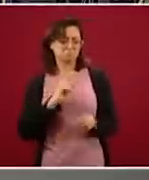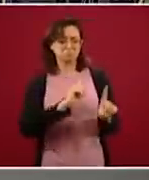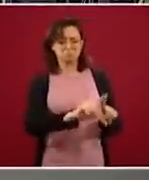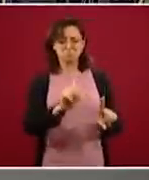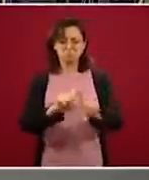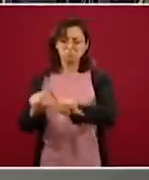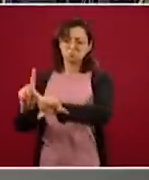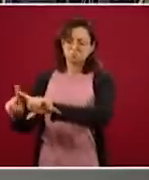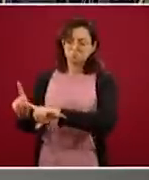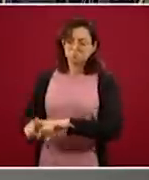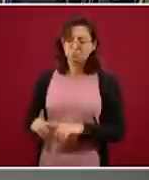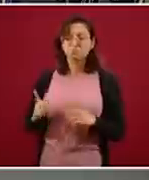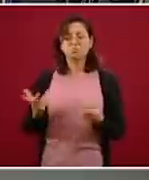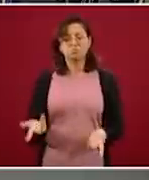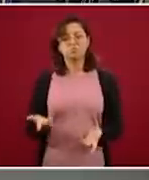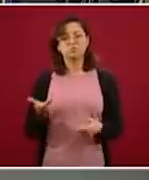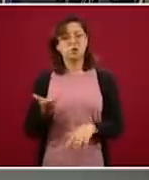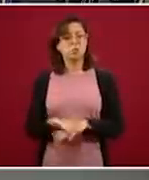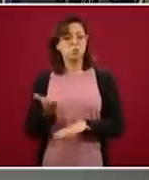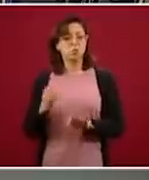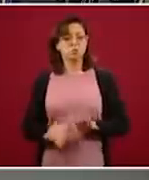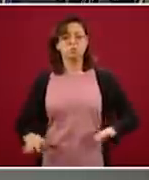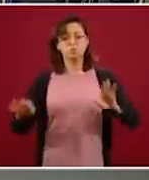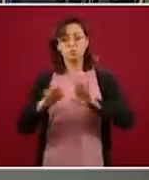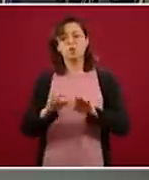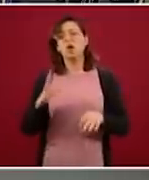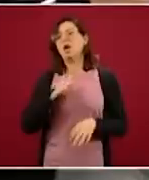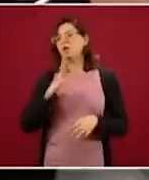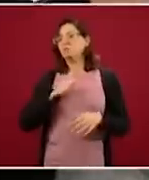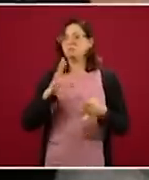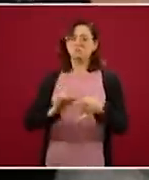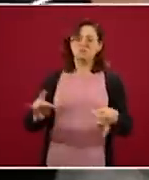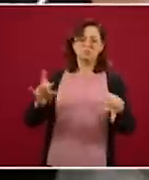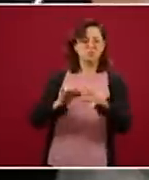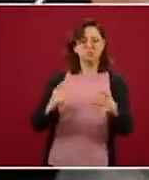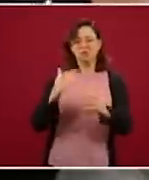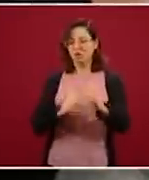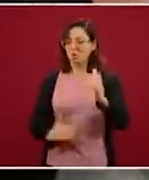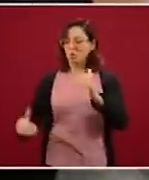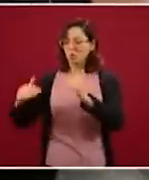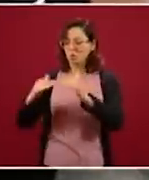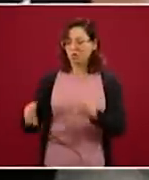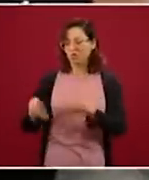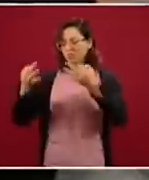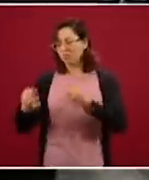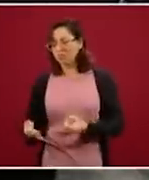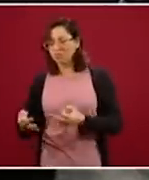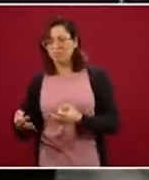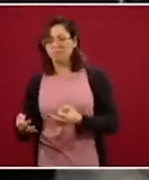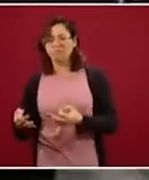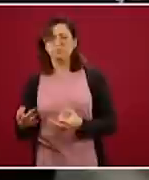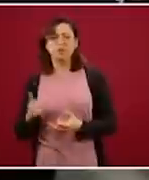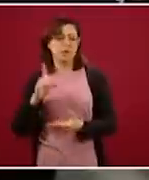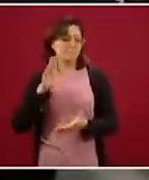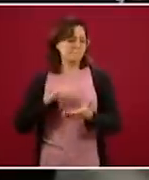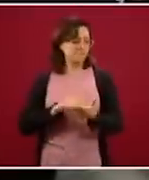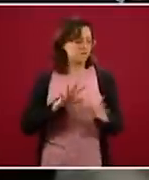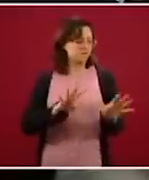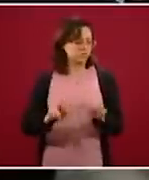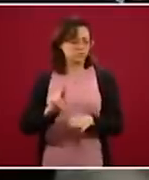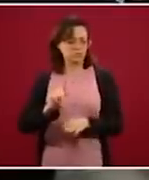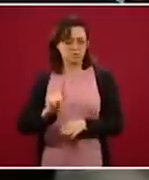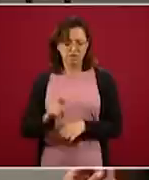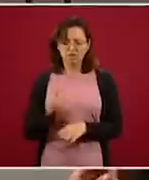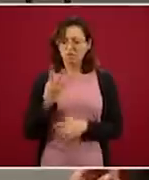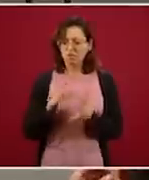lo fundamental es que podríamos teorizar mucho, podríamos hablar de la igualdad formal, que se llegó en 1974 con la